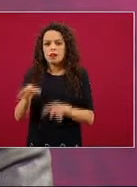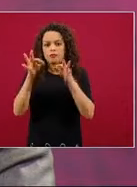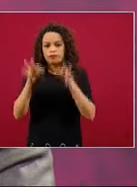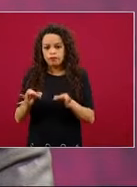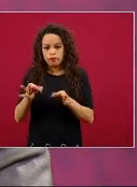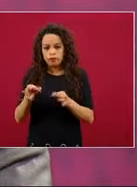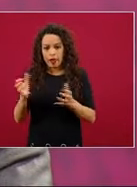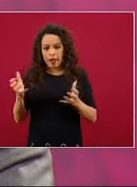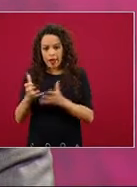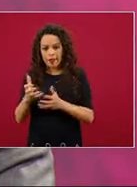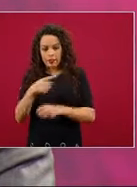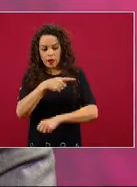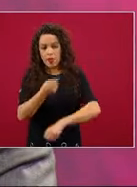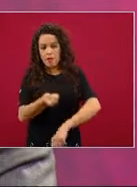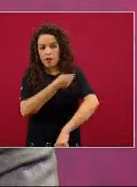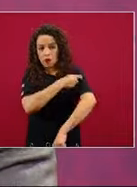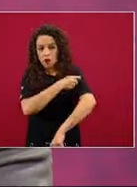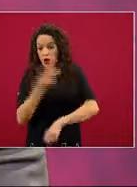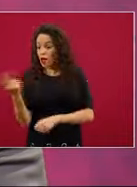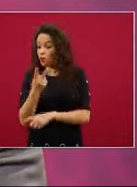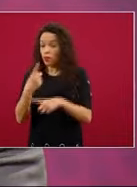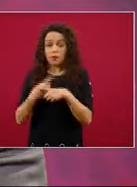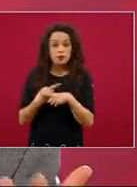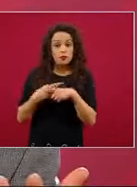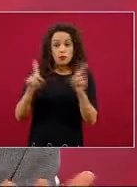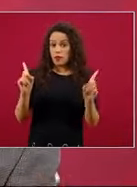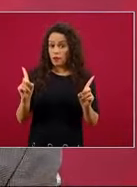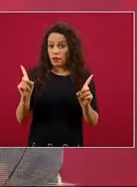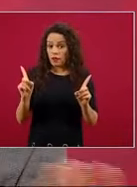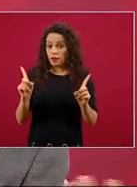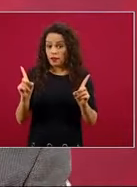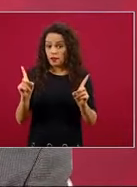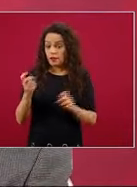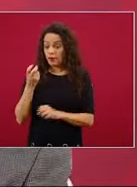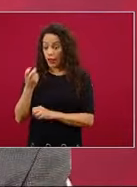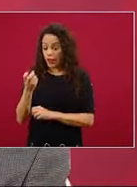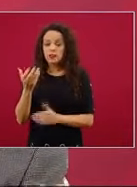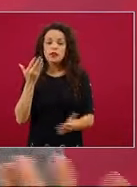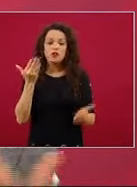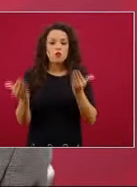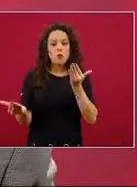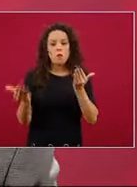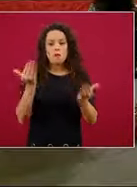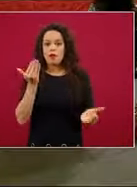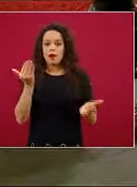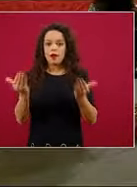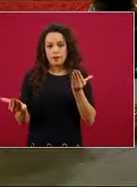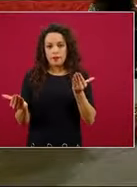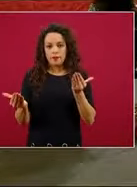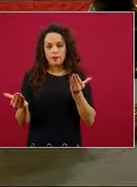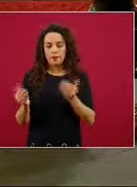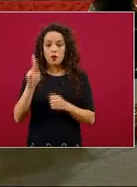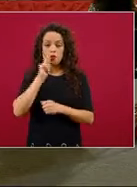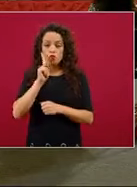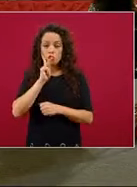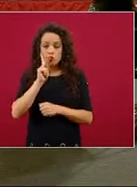tener la vacuna, y es el punto de comparación. En el ensayo clínico de